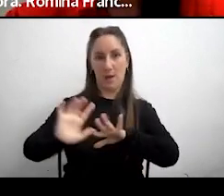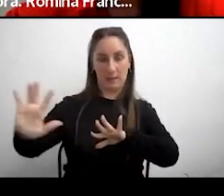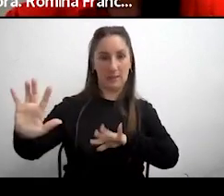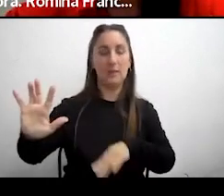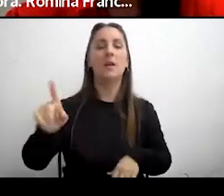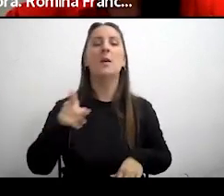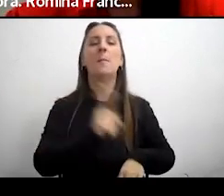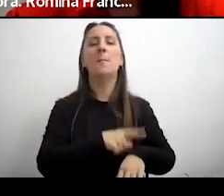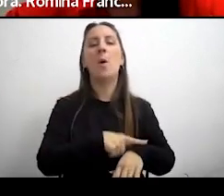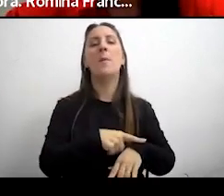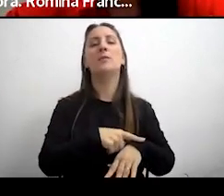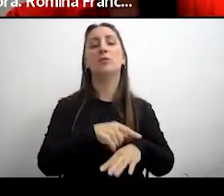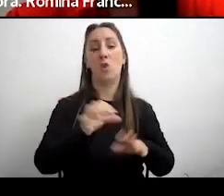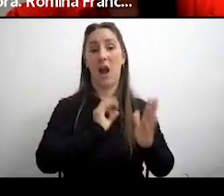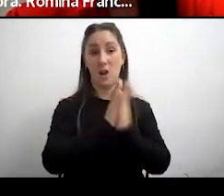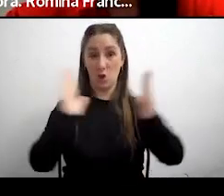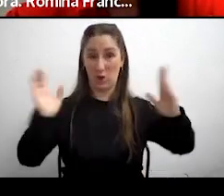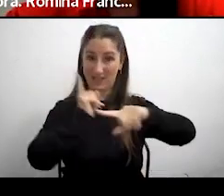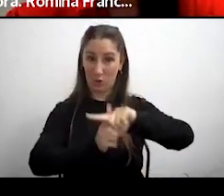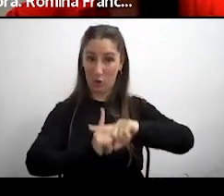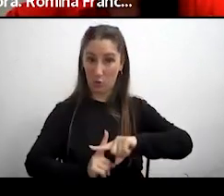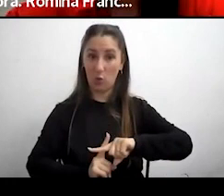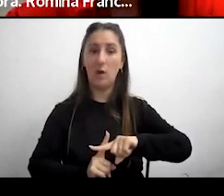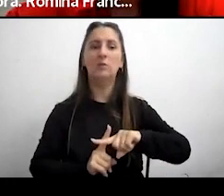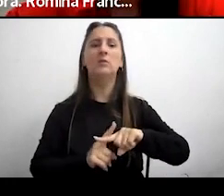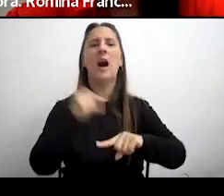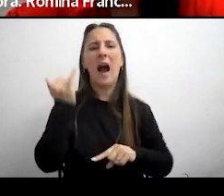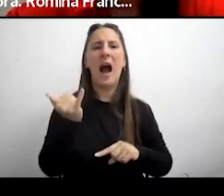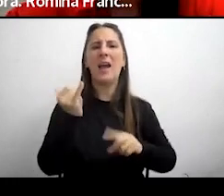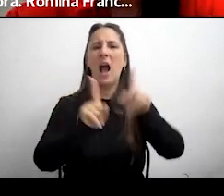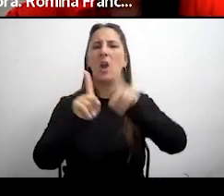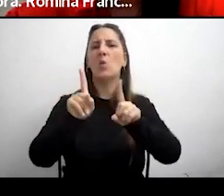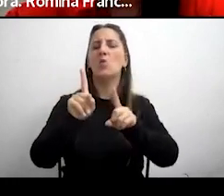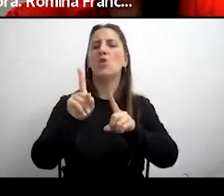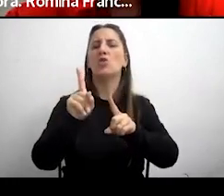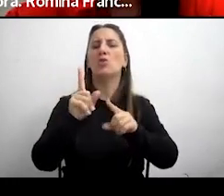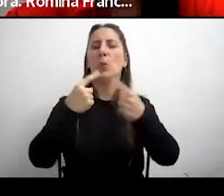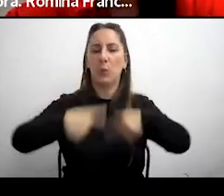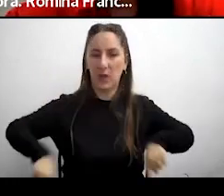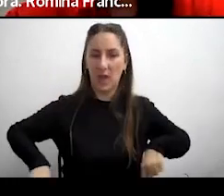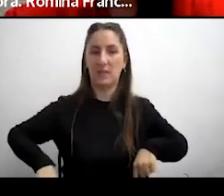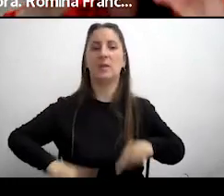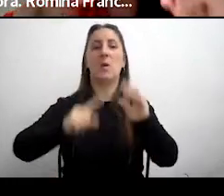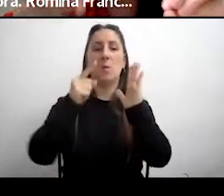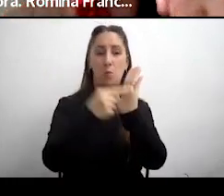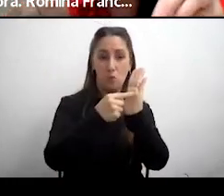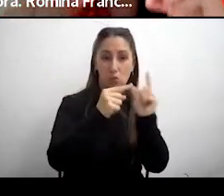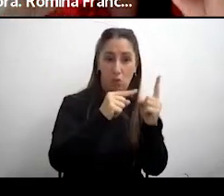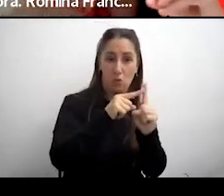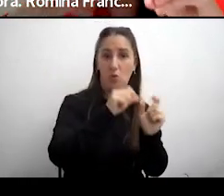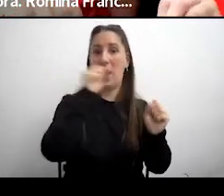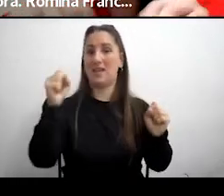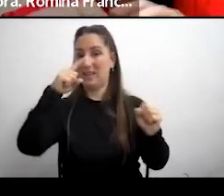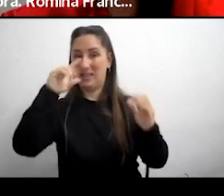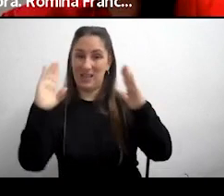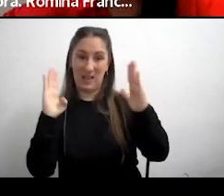transcurso del ejercicio que se liquida se hubieran enajenado bienes comprendidos de los puntos 1 a 7, 1 a